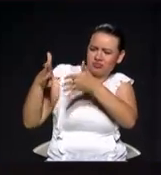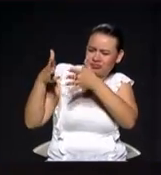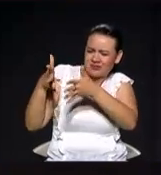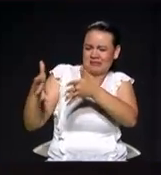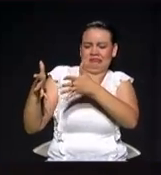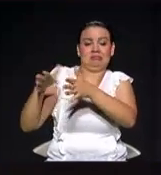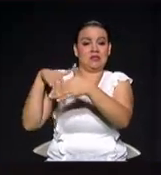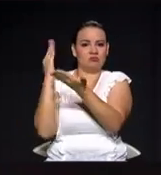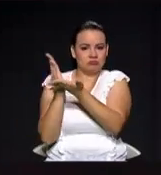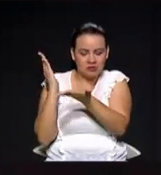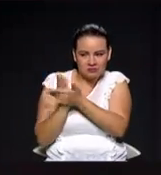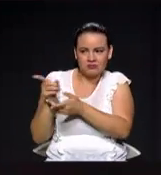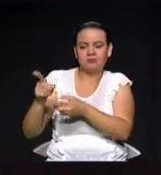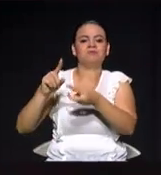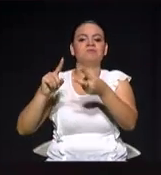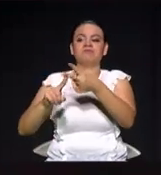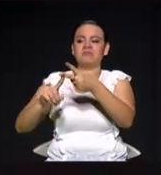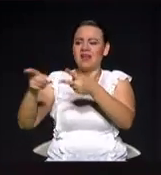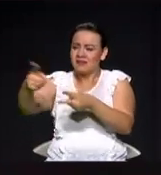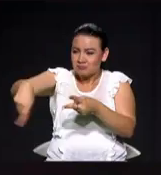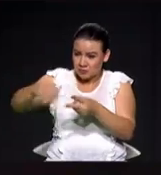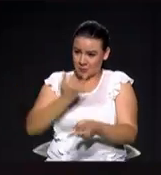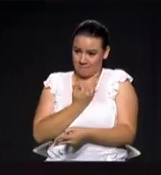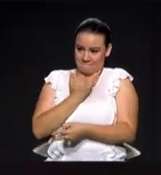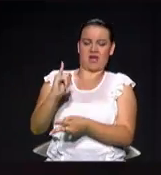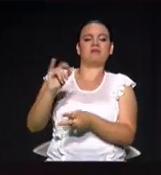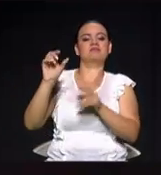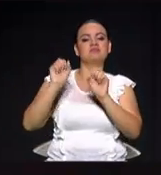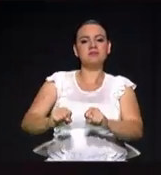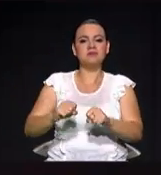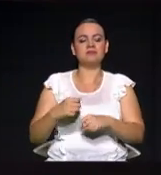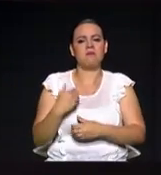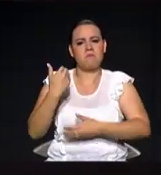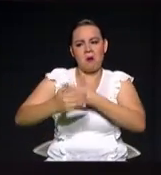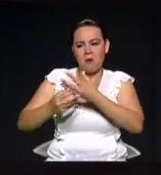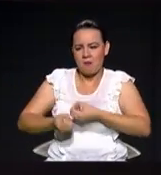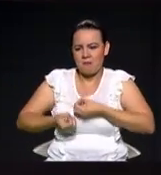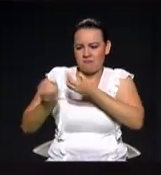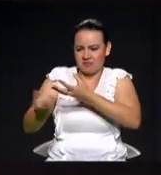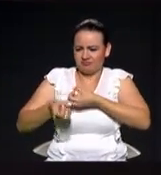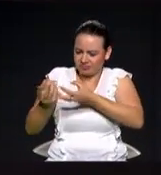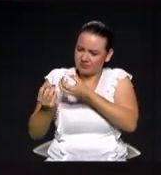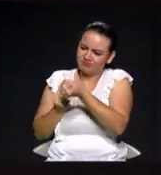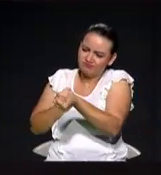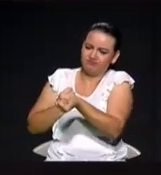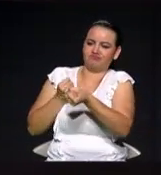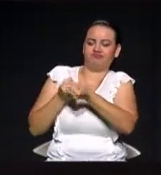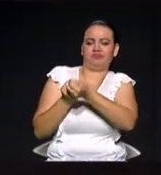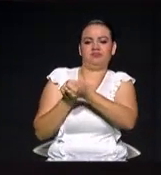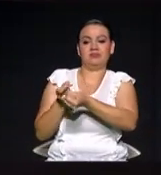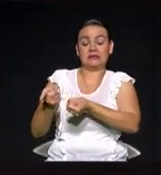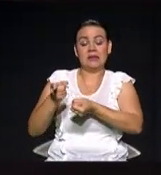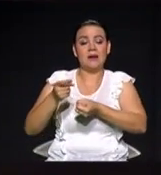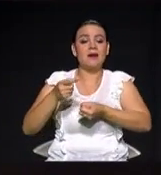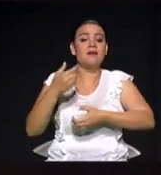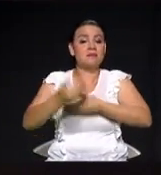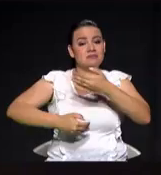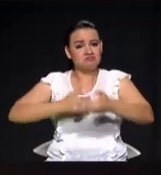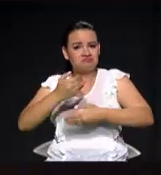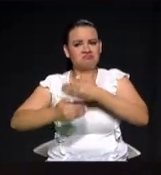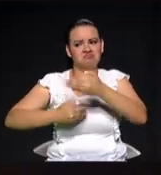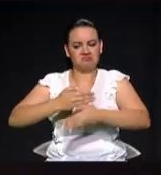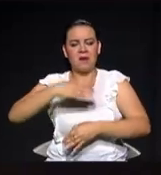yo creo que en este momento hay que seguir fortaleciendo las buenas prácticas en las que medellín ha tenido continuidad